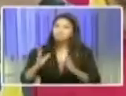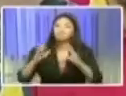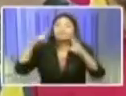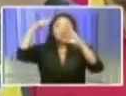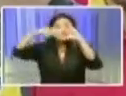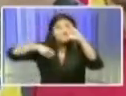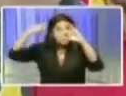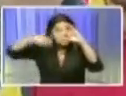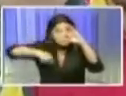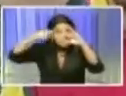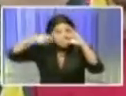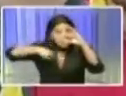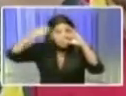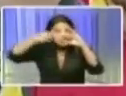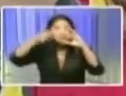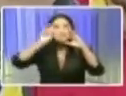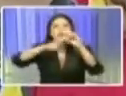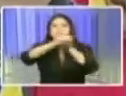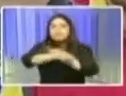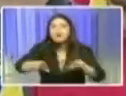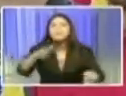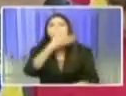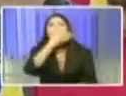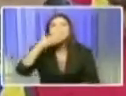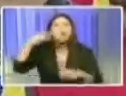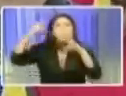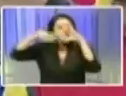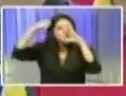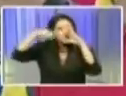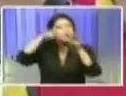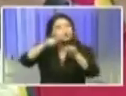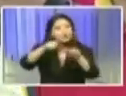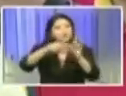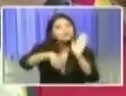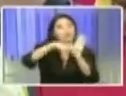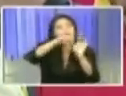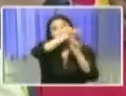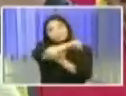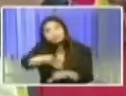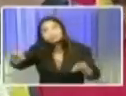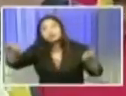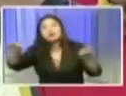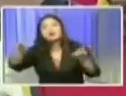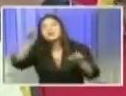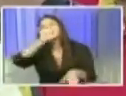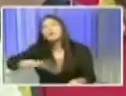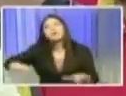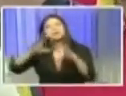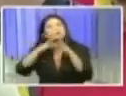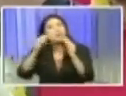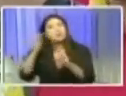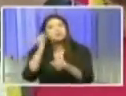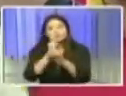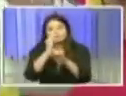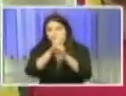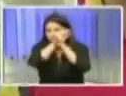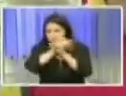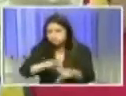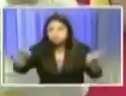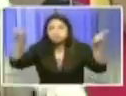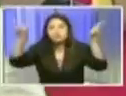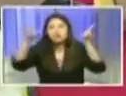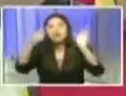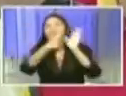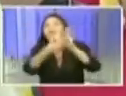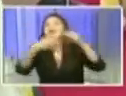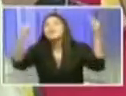videos, y voy a reproducir los mejores videos que ustedes saquen para que corra por las redes sociales toda la